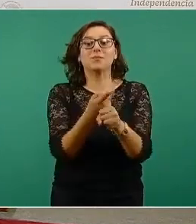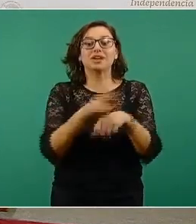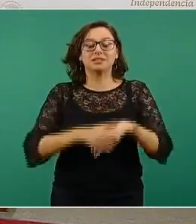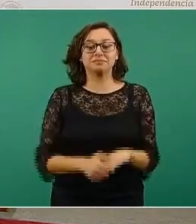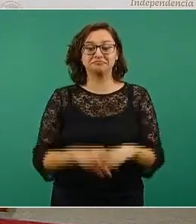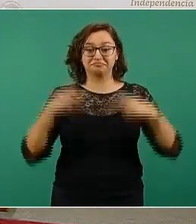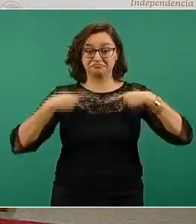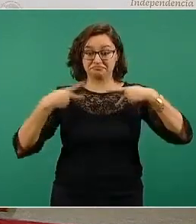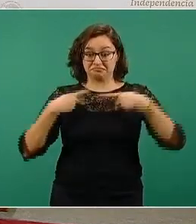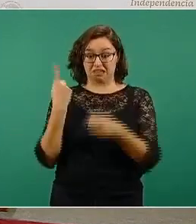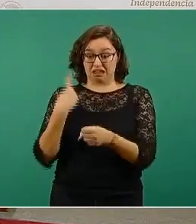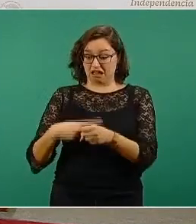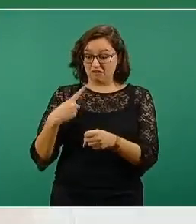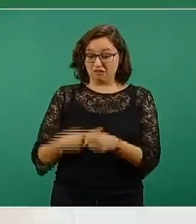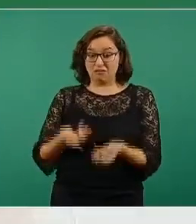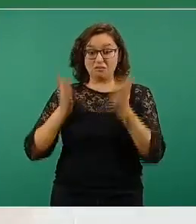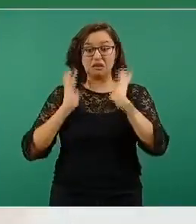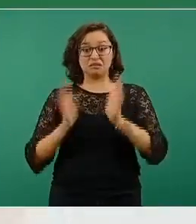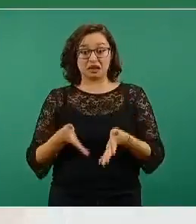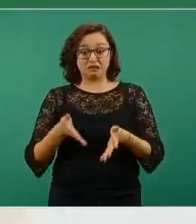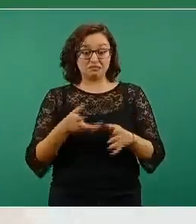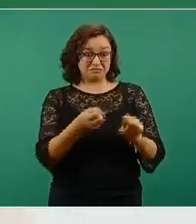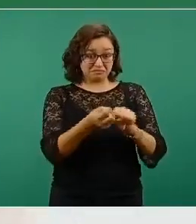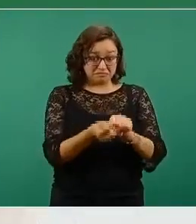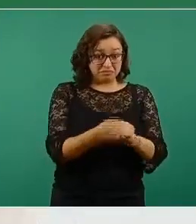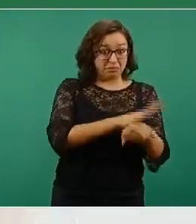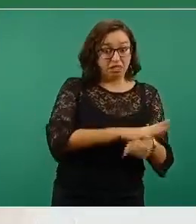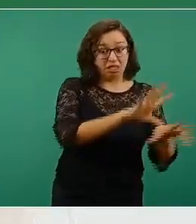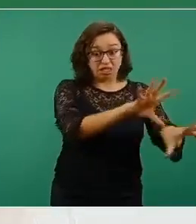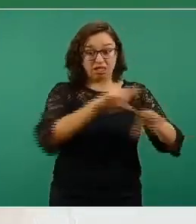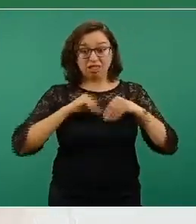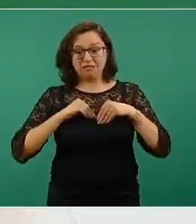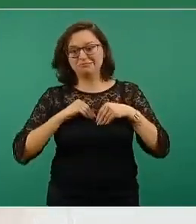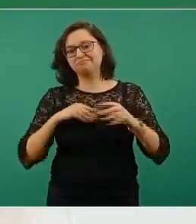determinantes principales de la mortalidad COVID.